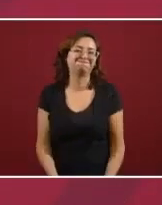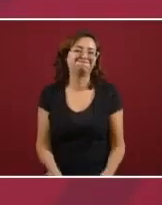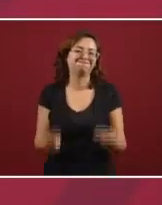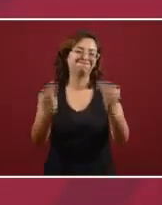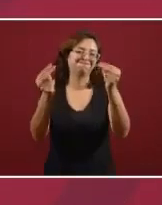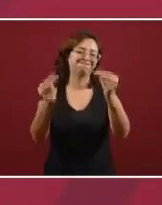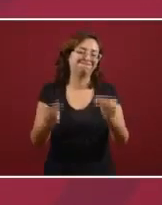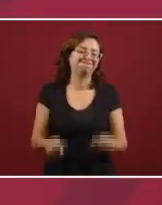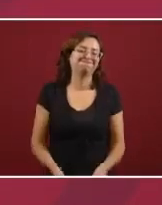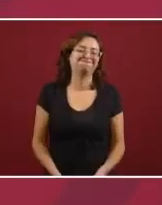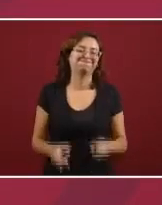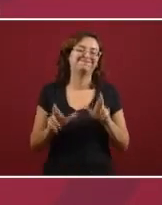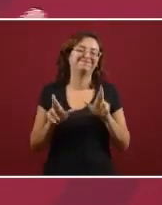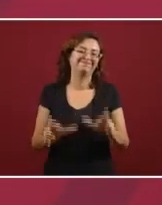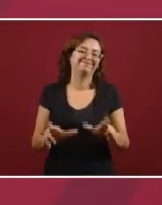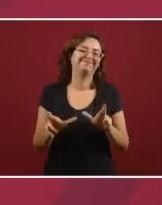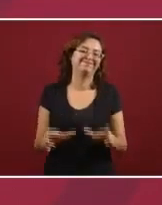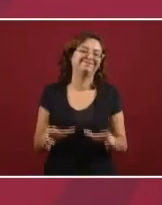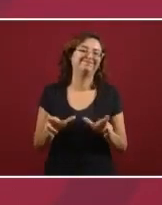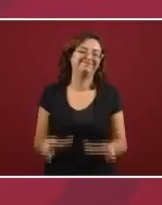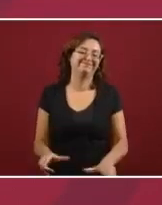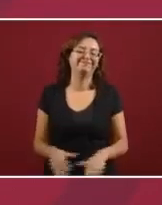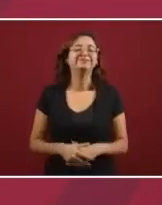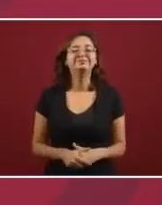que tenían ya